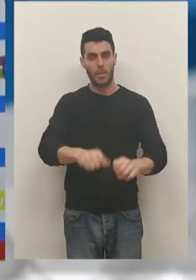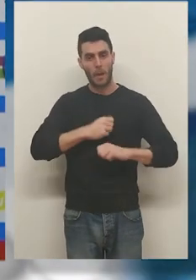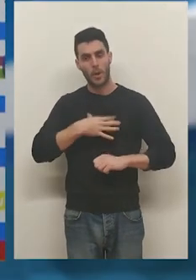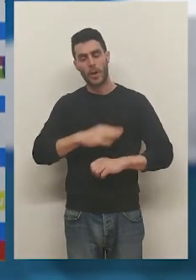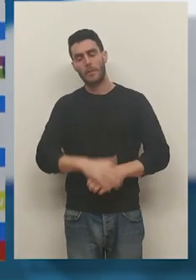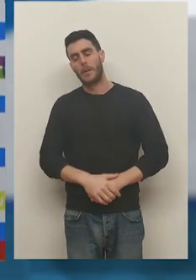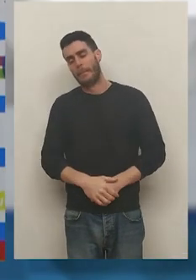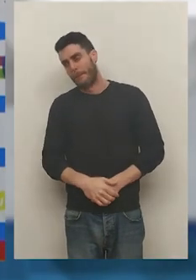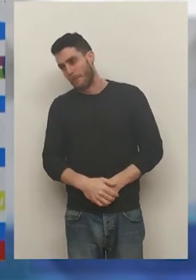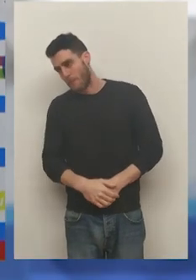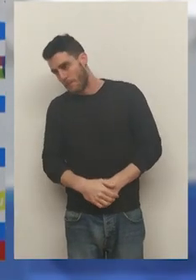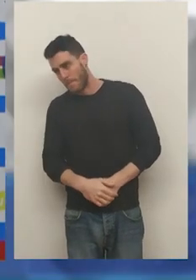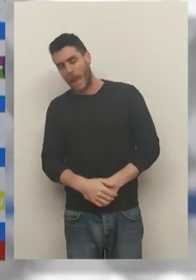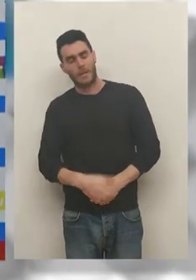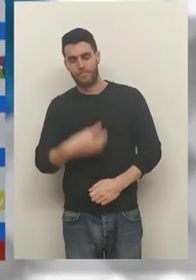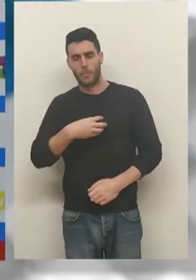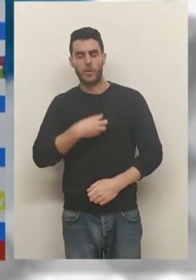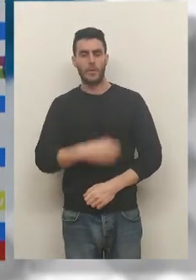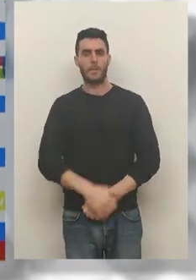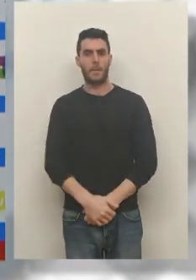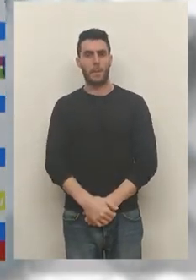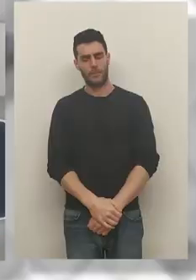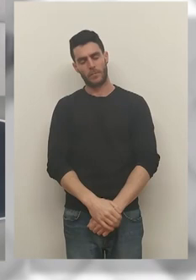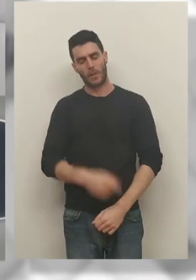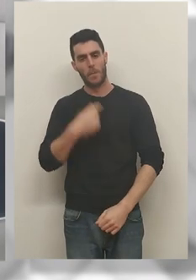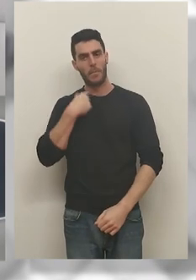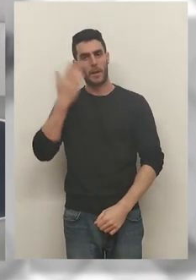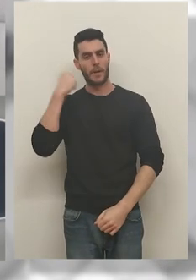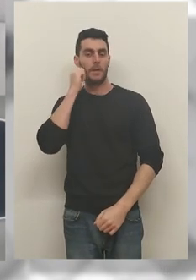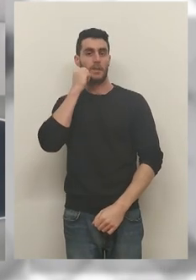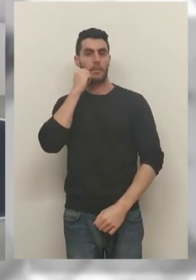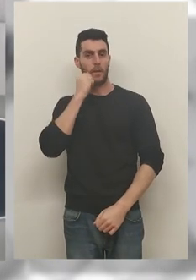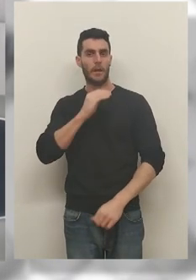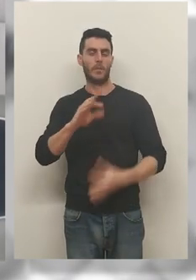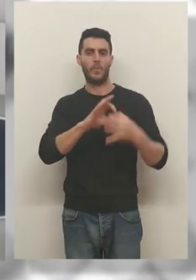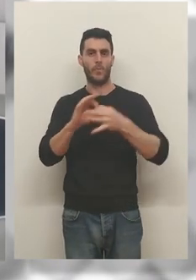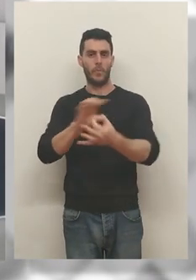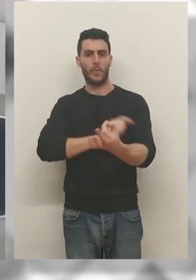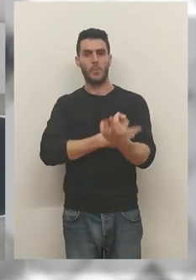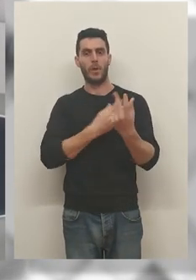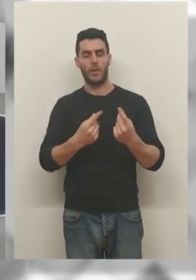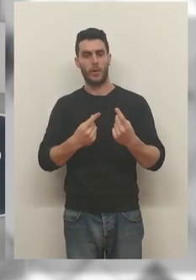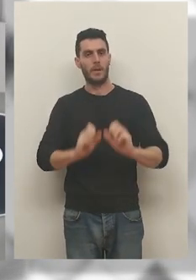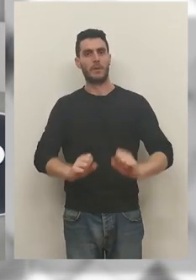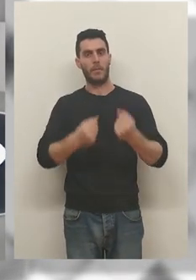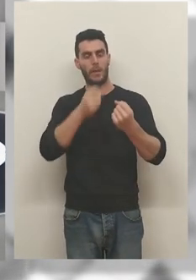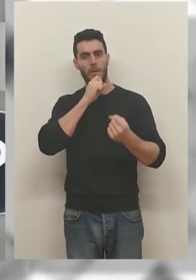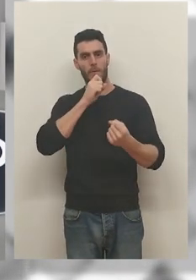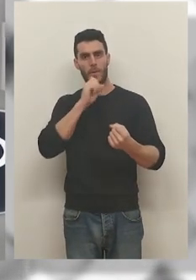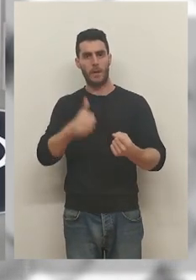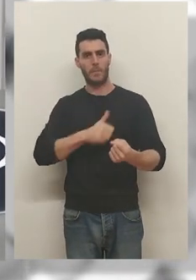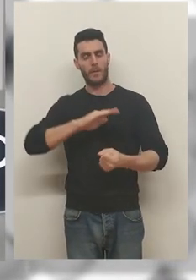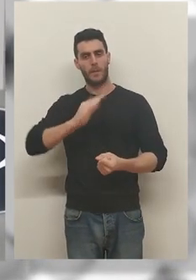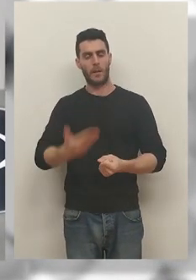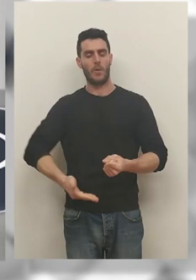acercado no para competir Pero bueno no ha sido posible con la derrota de ayer en sabadel el equipo riojano se complica mucho la